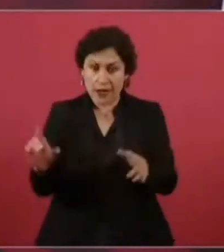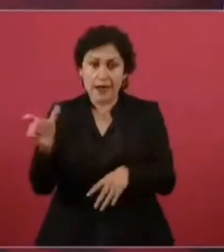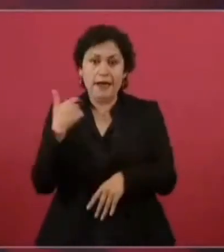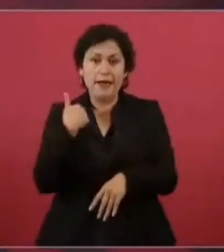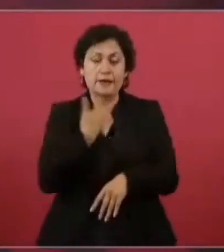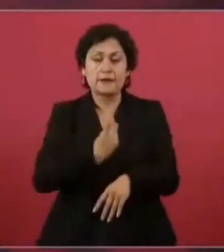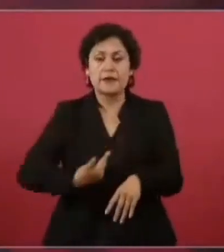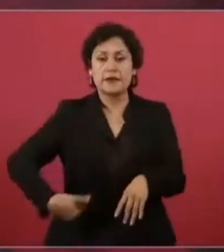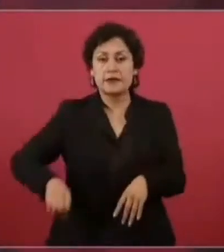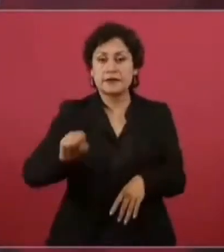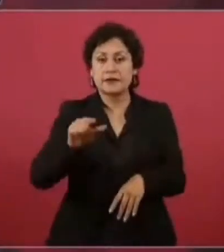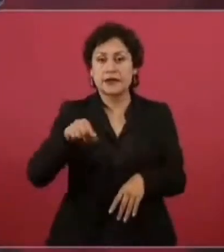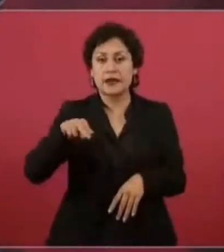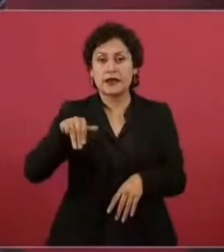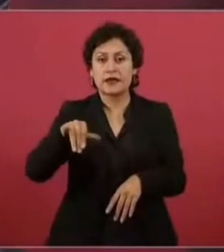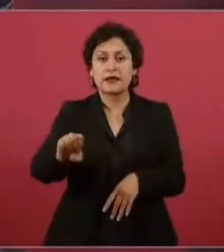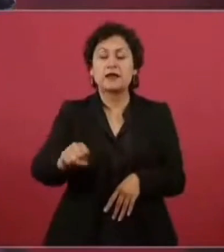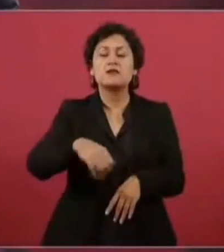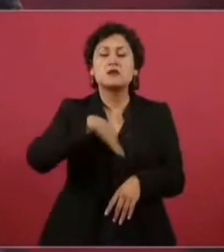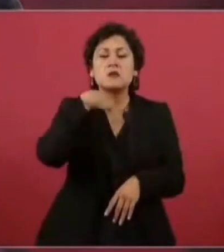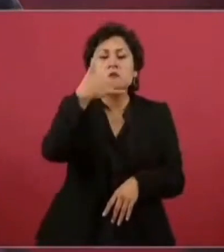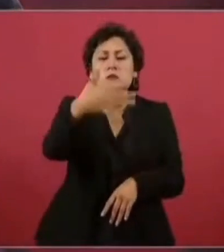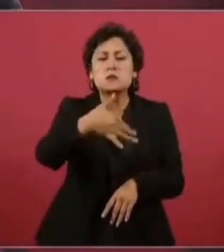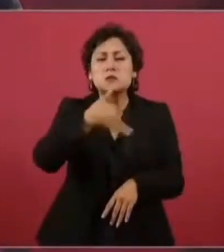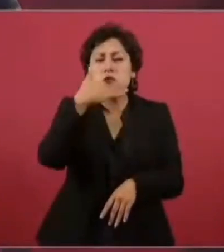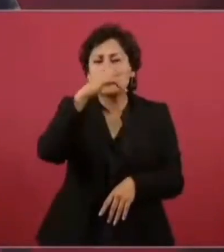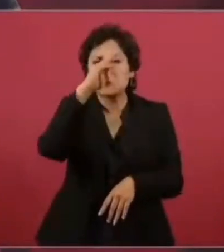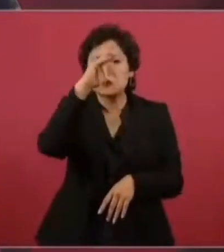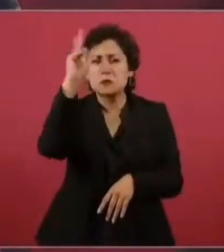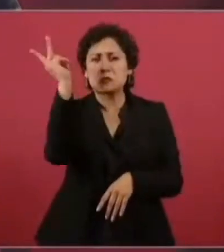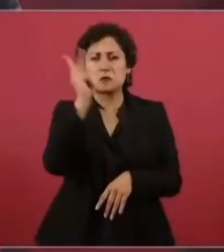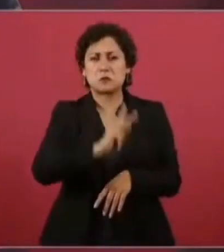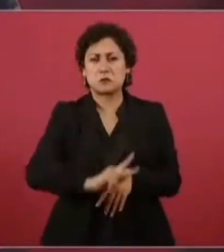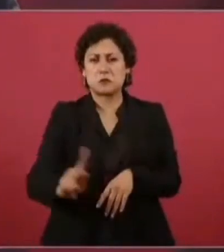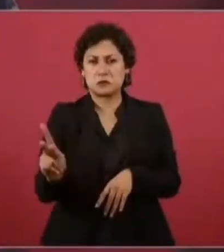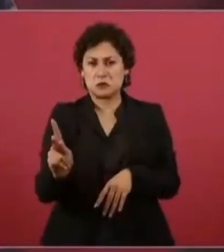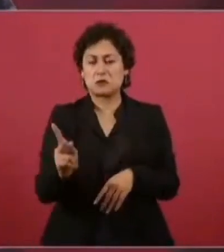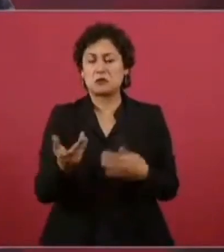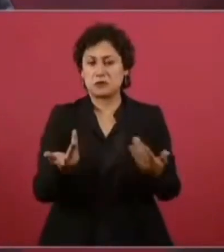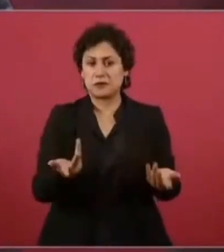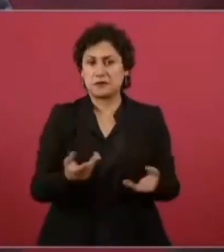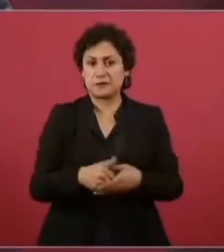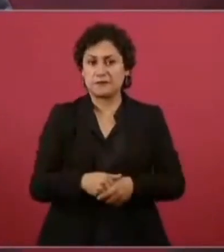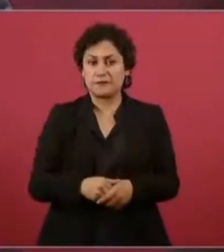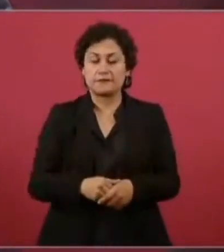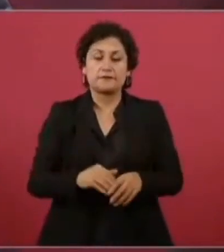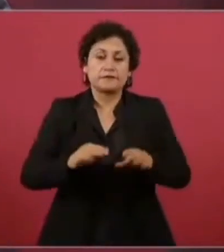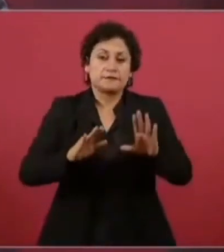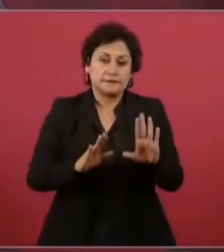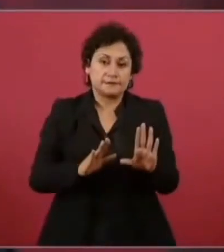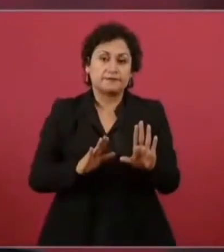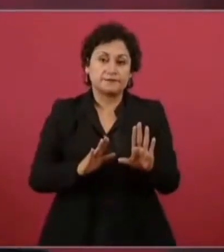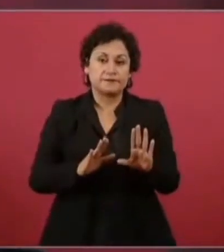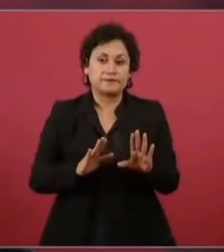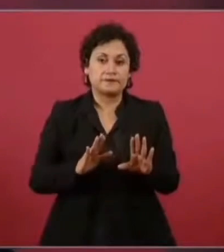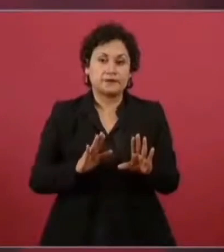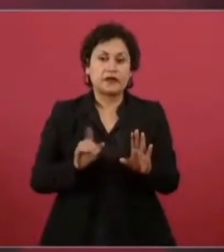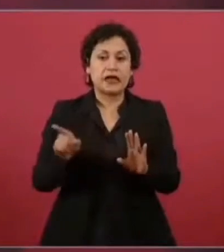Dicen, ¿en qué gobierno? Ya no como presidente, como